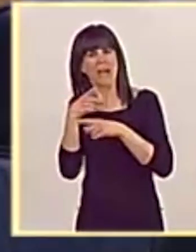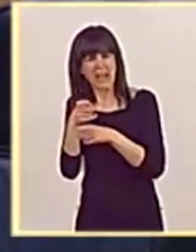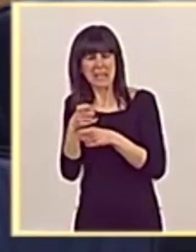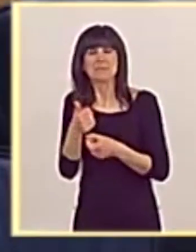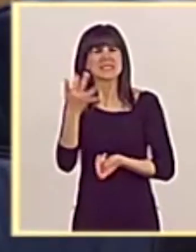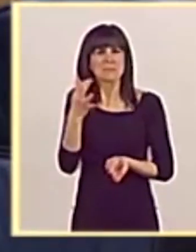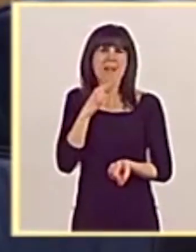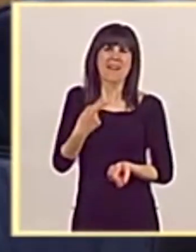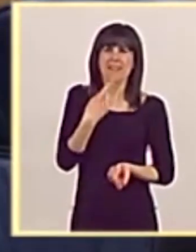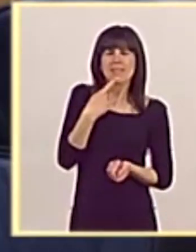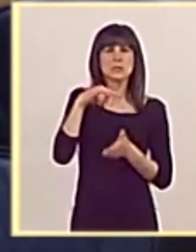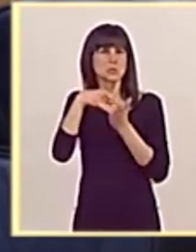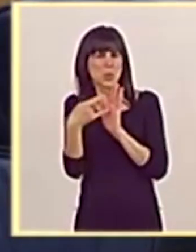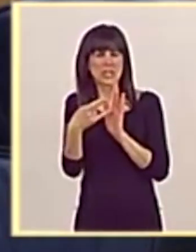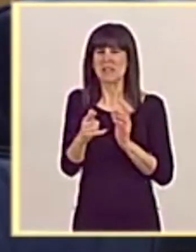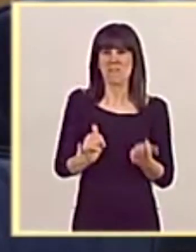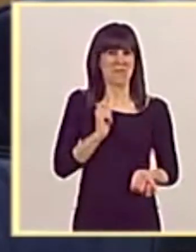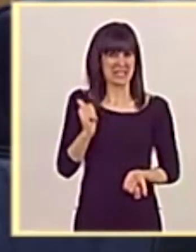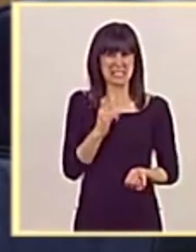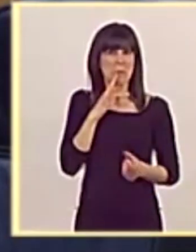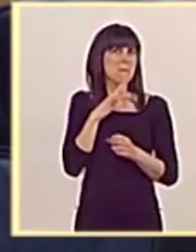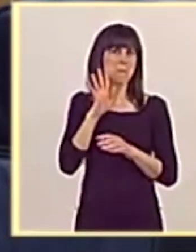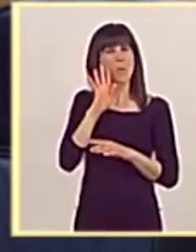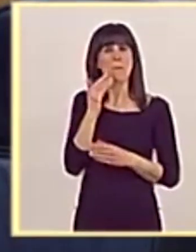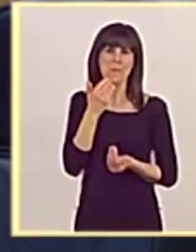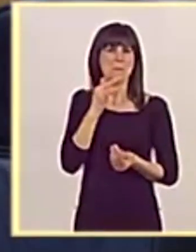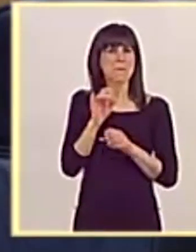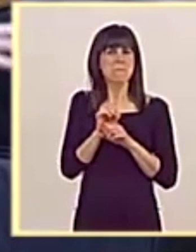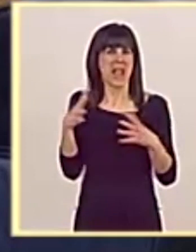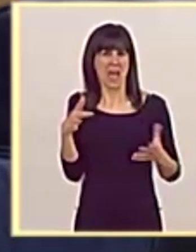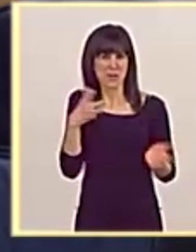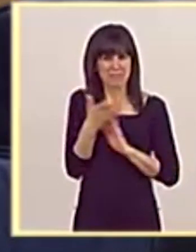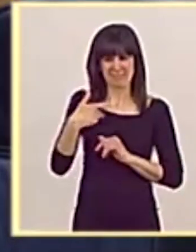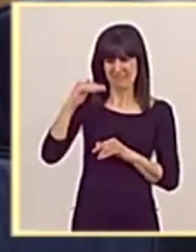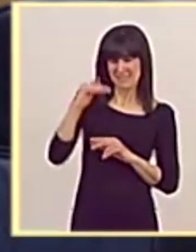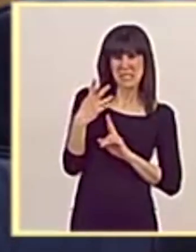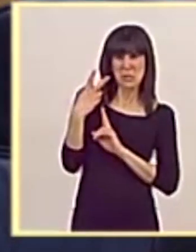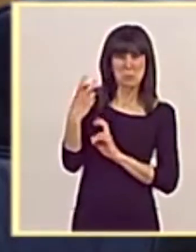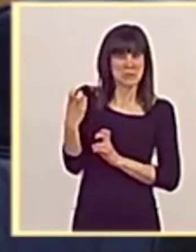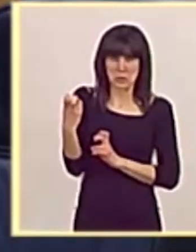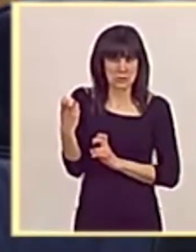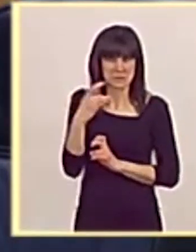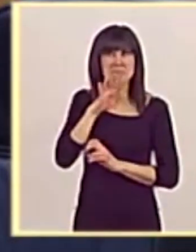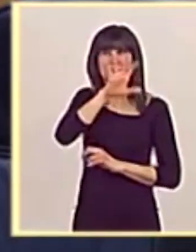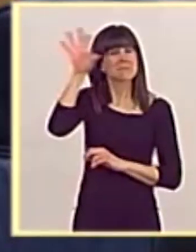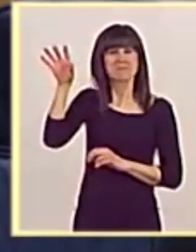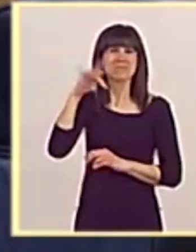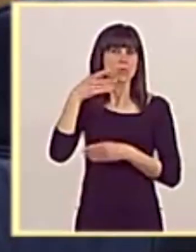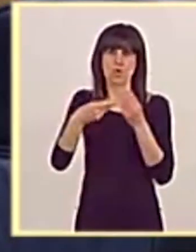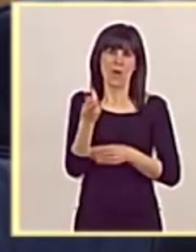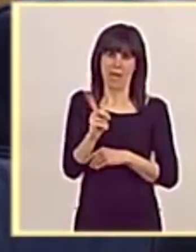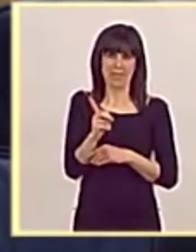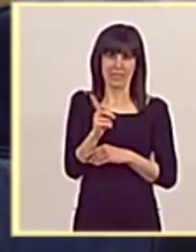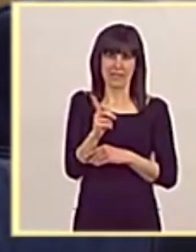dejen de hablar de soluciones falsas y milagrosas, como una bajada masiva de impuestos que no está haciendo ningún país de nuestro entorno y